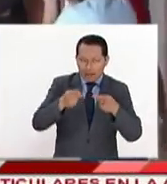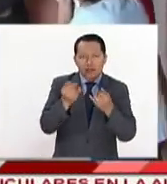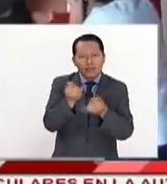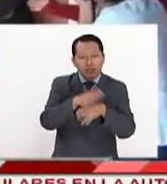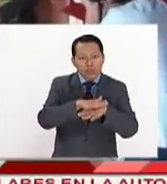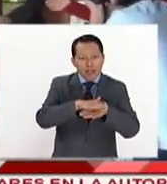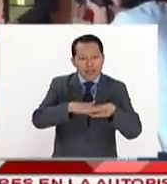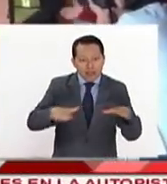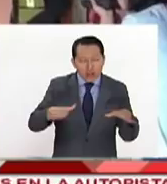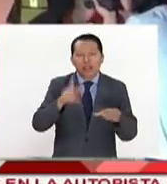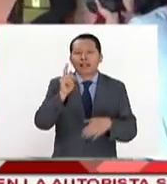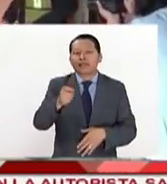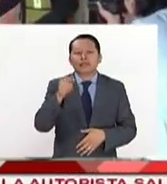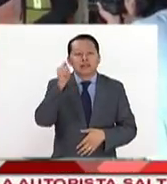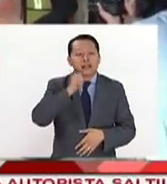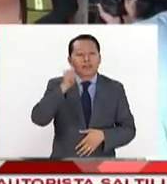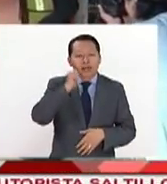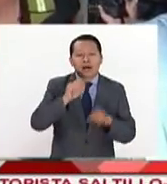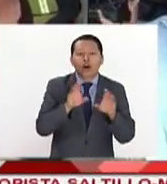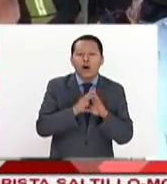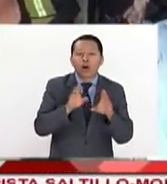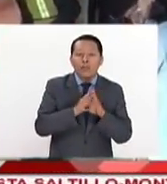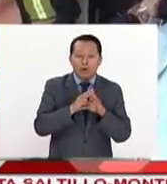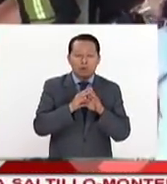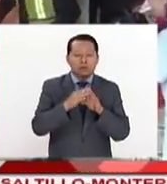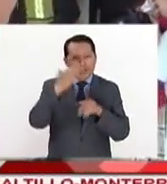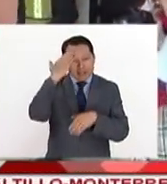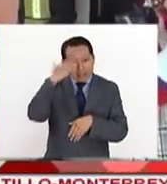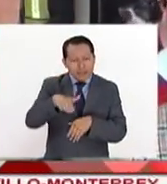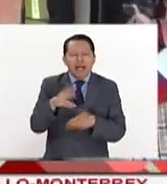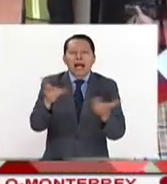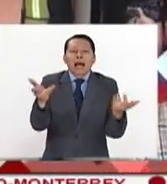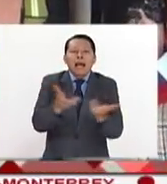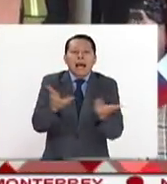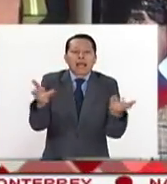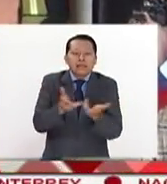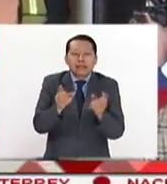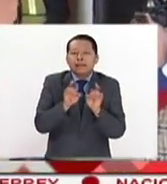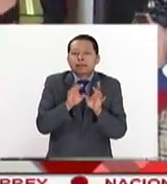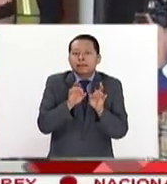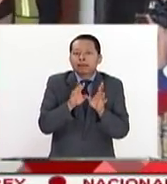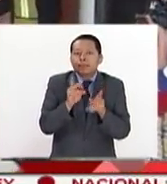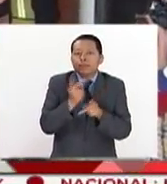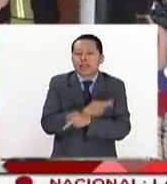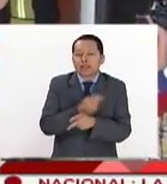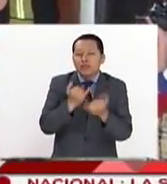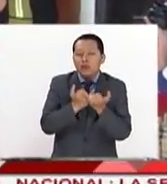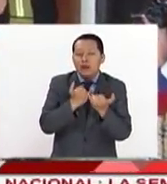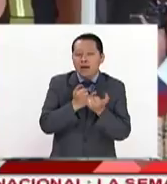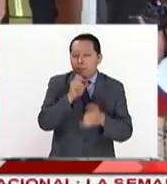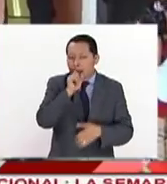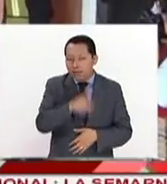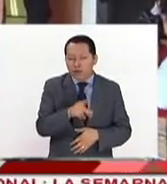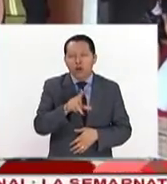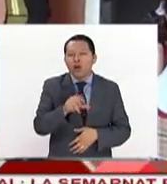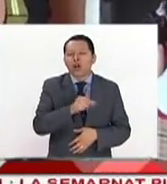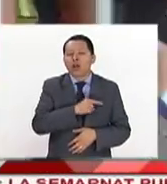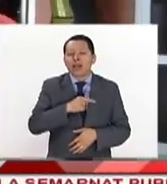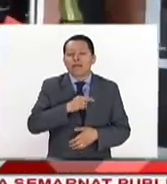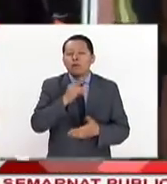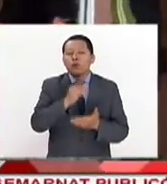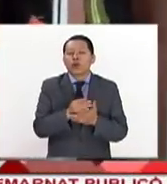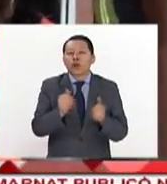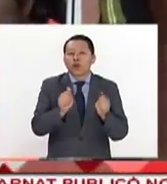informados, es siempre estar a la vanguardia de saber qué hacer en caso de una situación crítica y no solamente quedarnos con ese